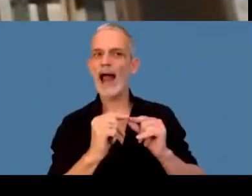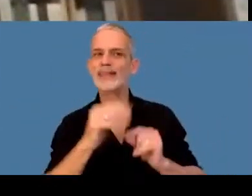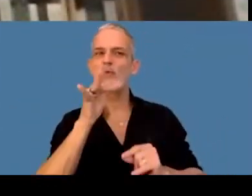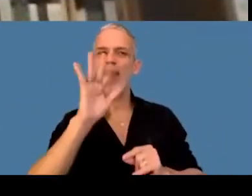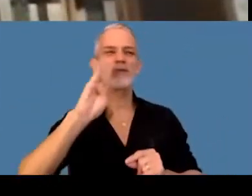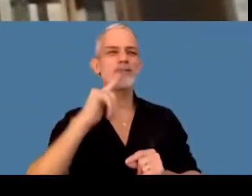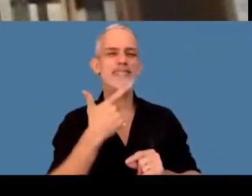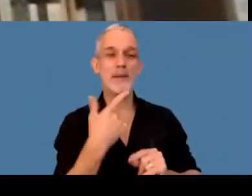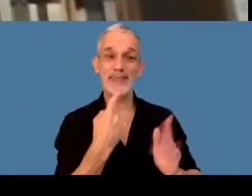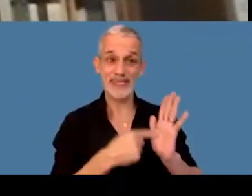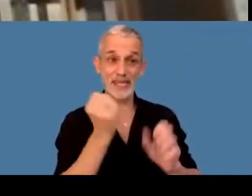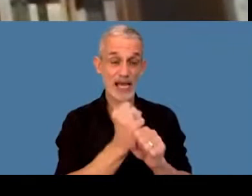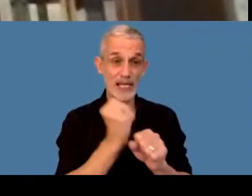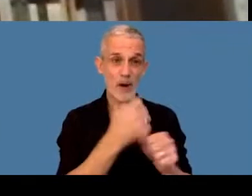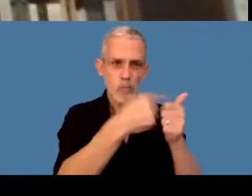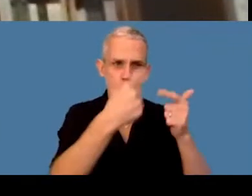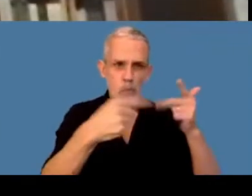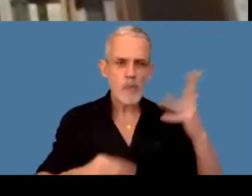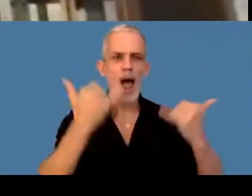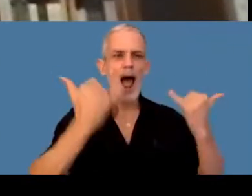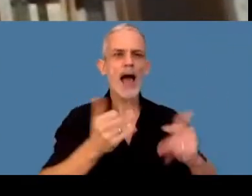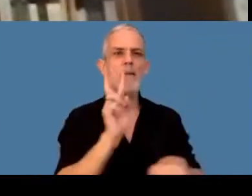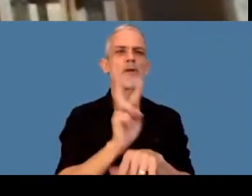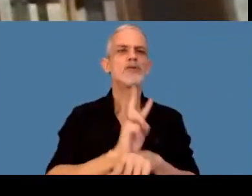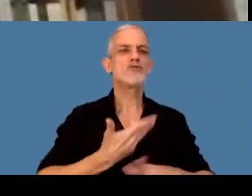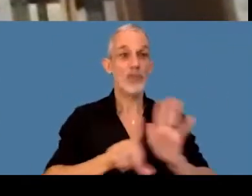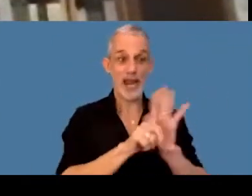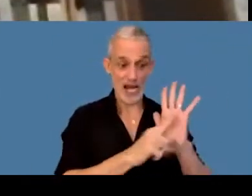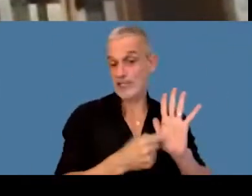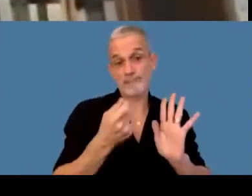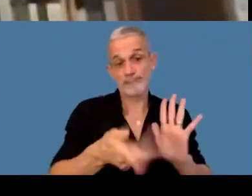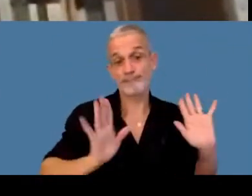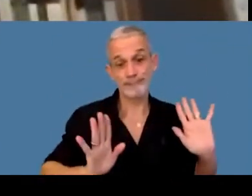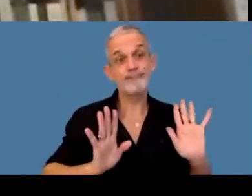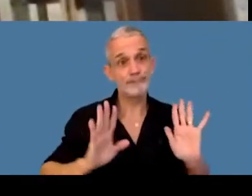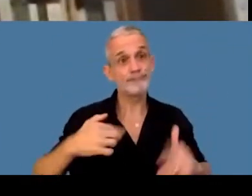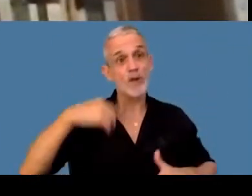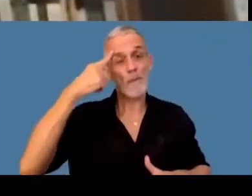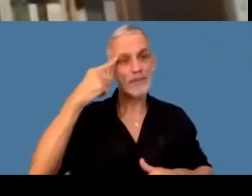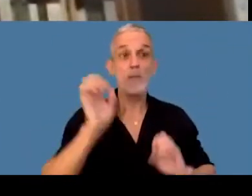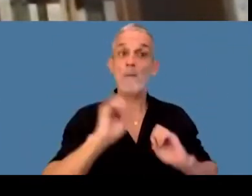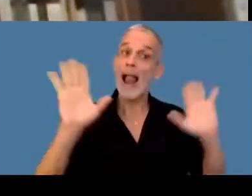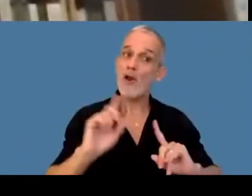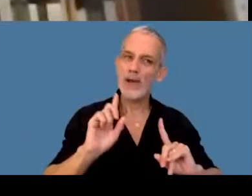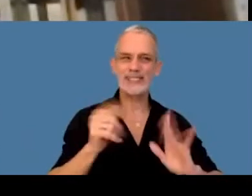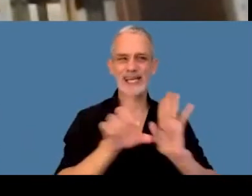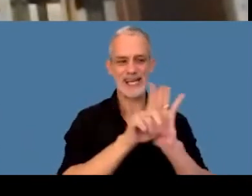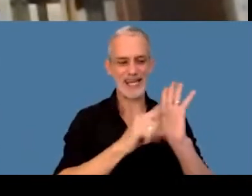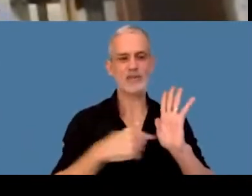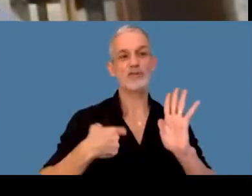el trabajo en sus diversas formas gozará de la protección de las leyes, yo no pienso que esté mal que nuestra legislación